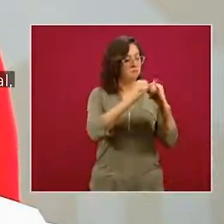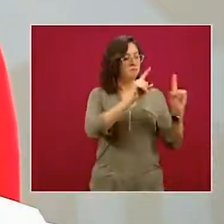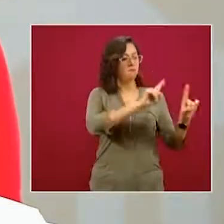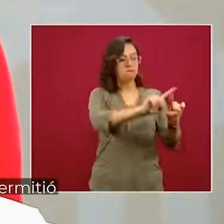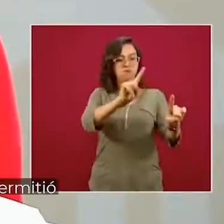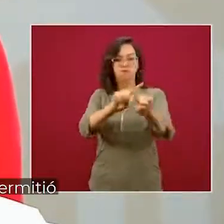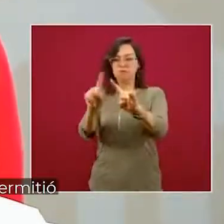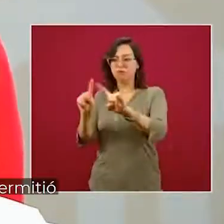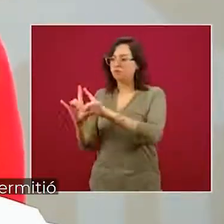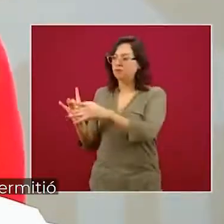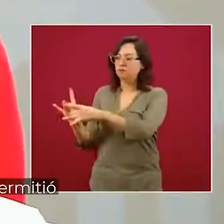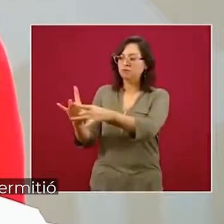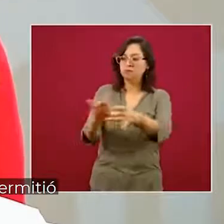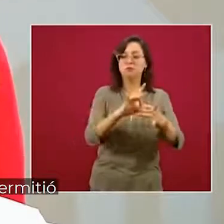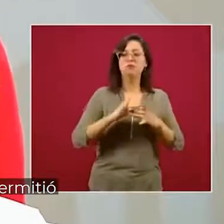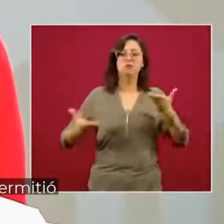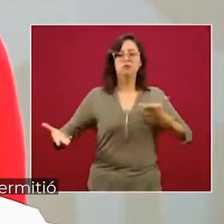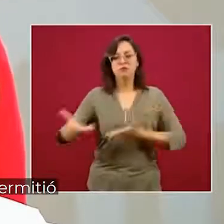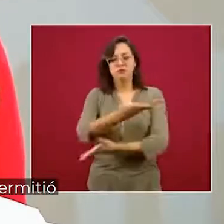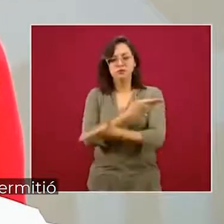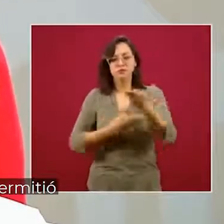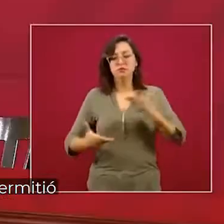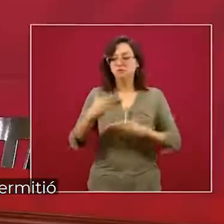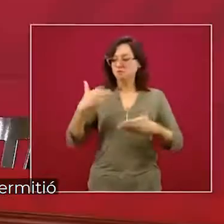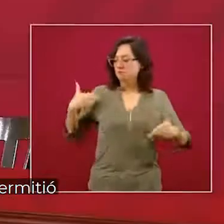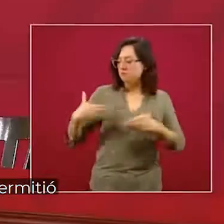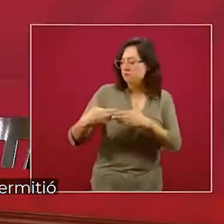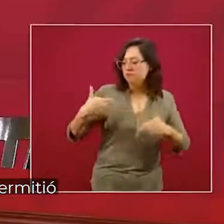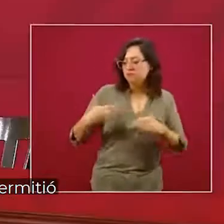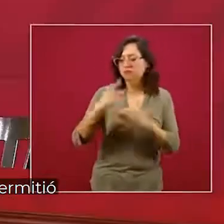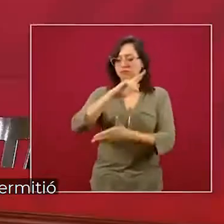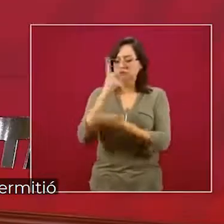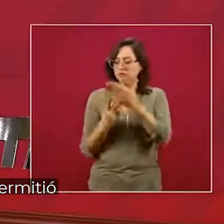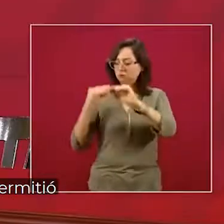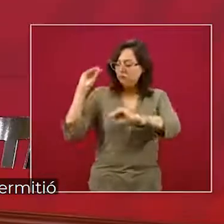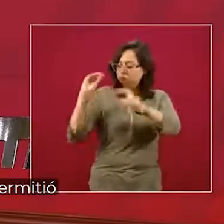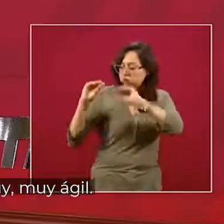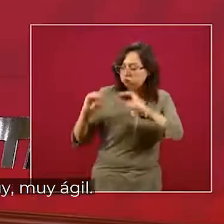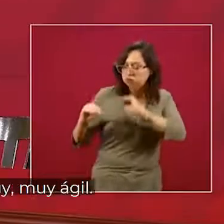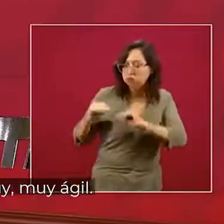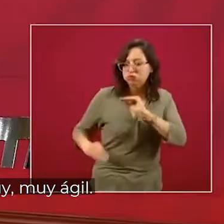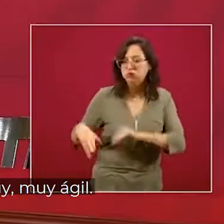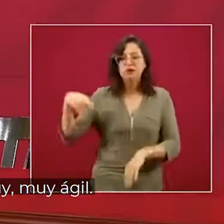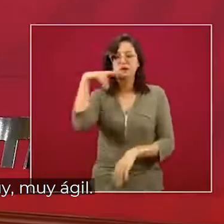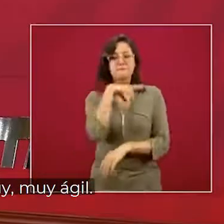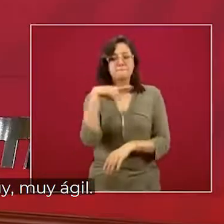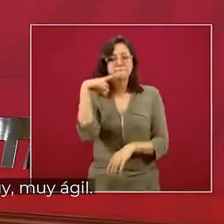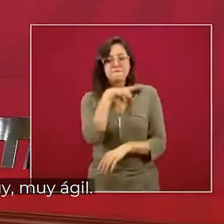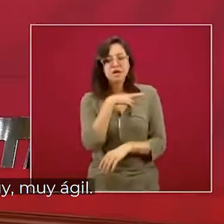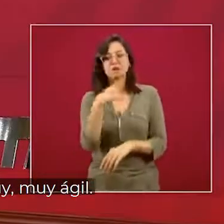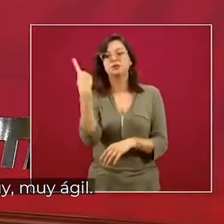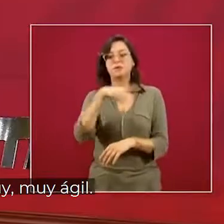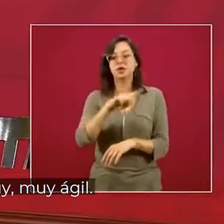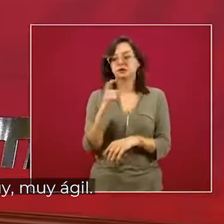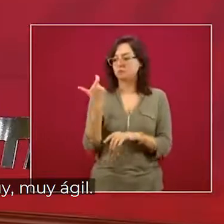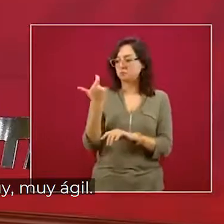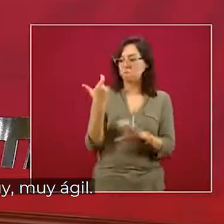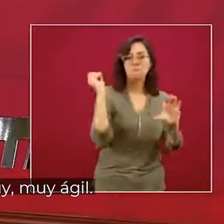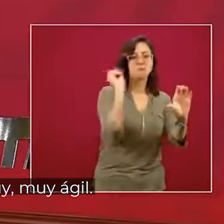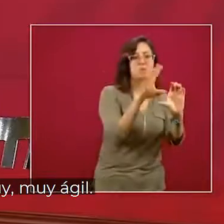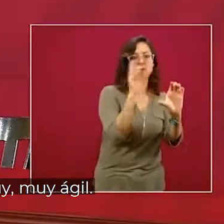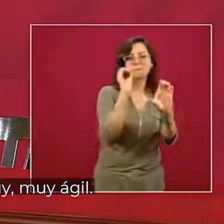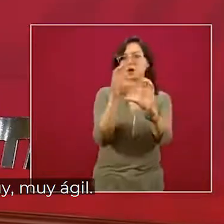la eficiencia en la implementación en pocos días del diseño del programa que permitió poder canalizar estos recursos de una manera